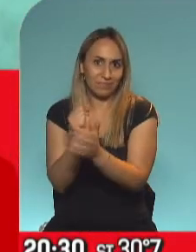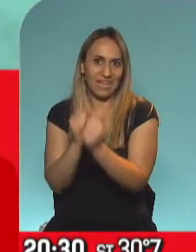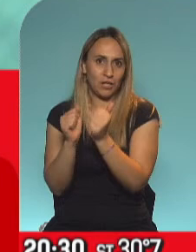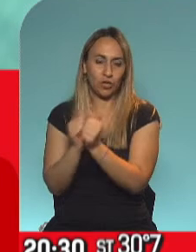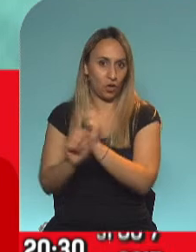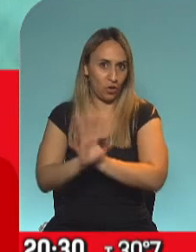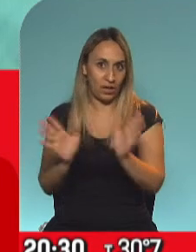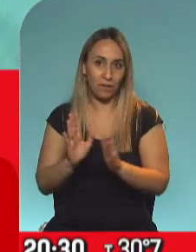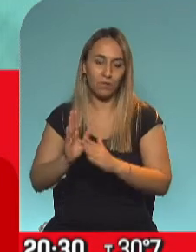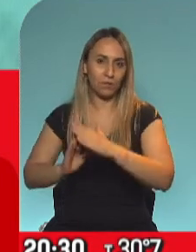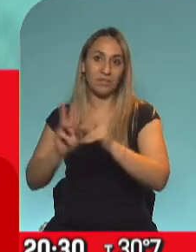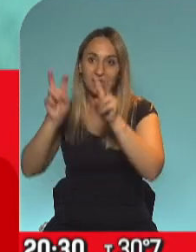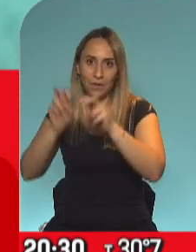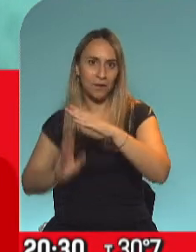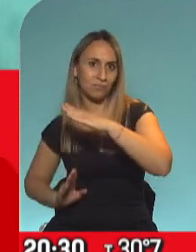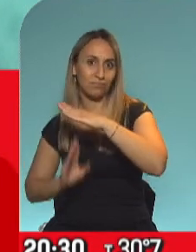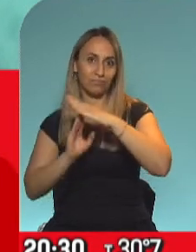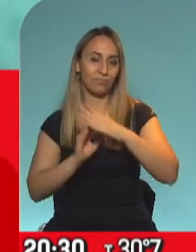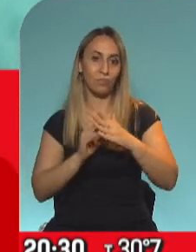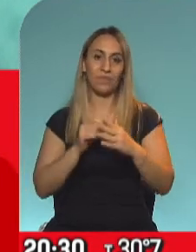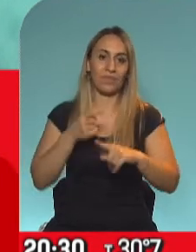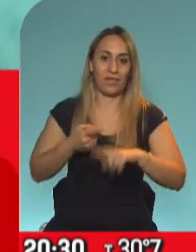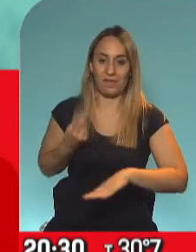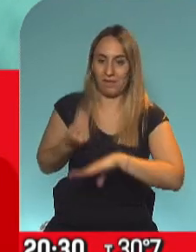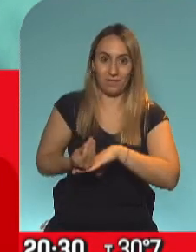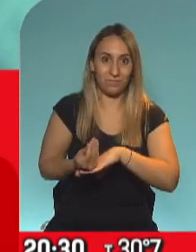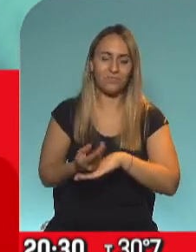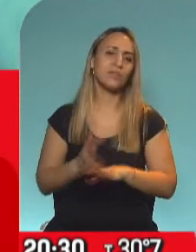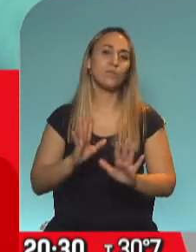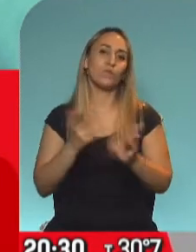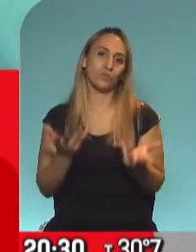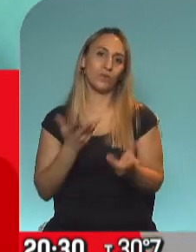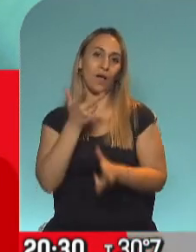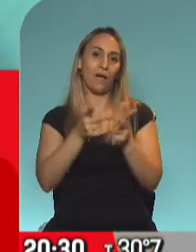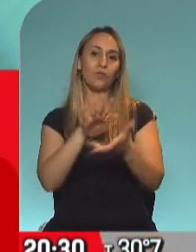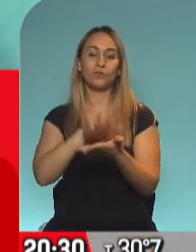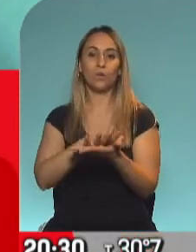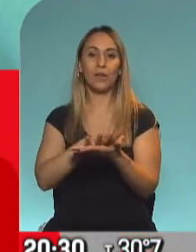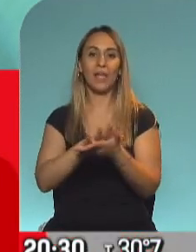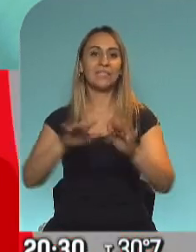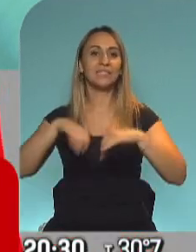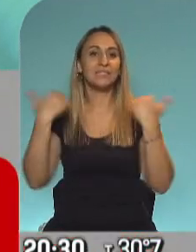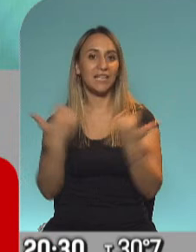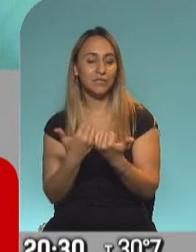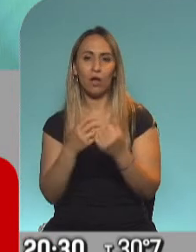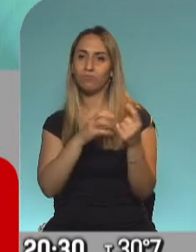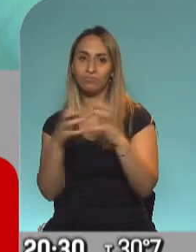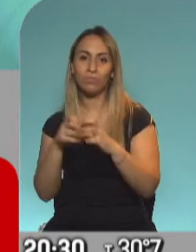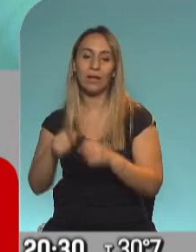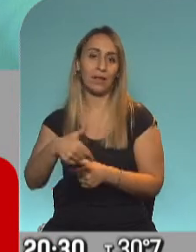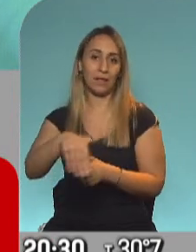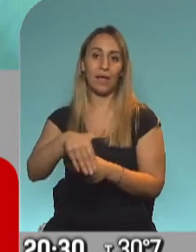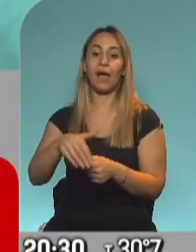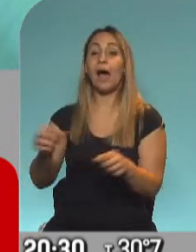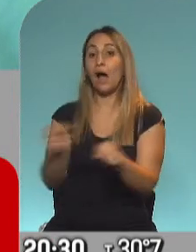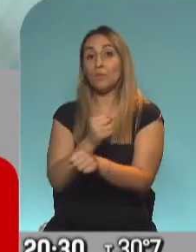de su gestión este año y se fue posponiendo. Por supuesto le hablo de la sesión para legalizar el aborto. Quiero